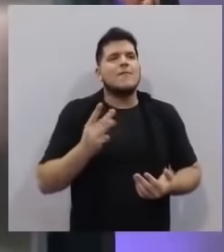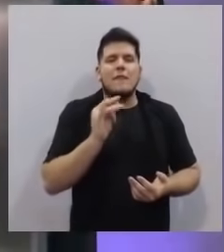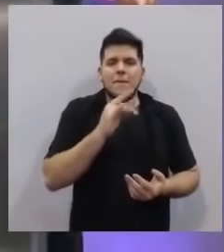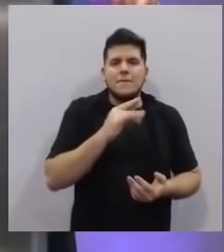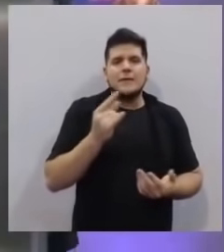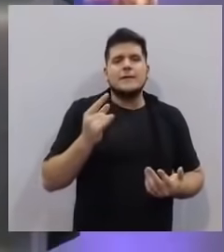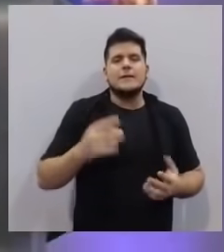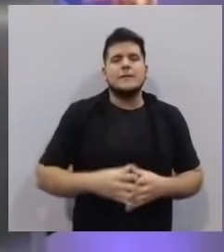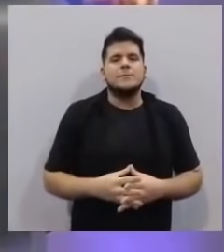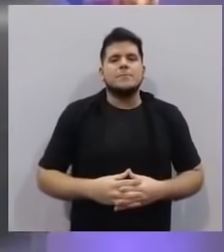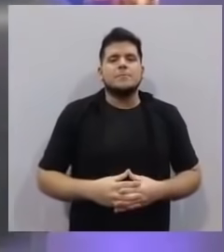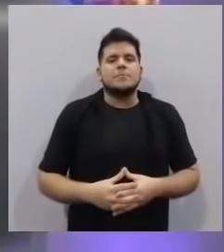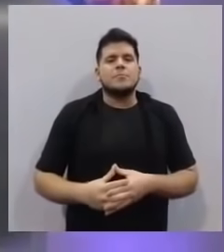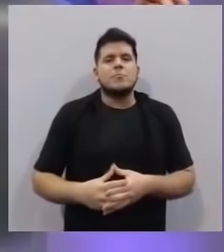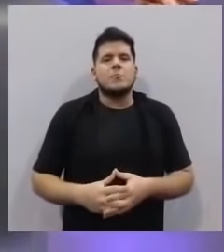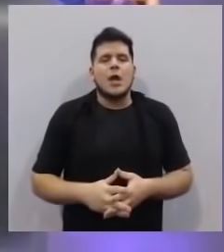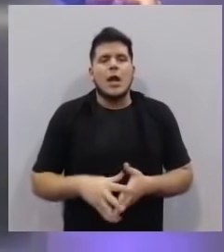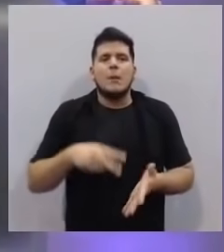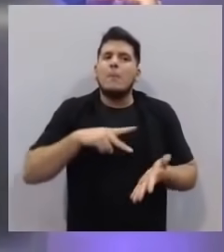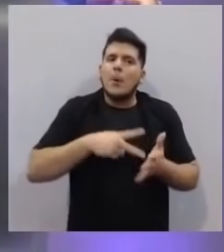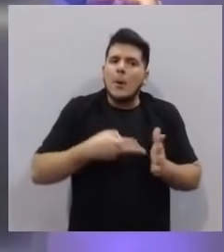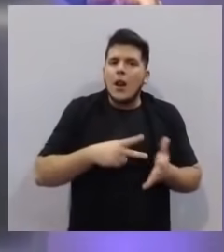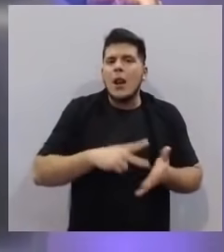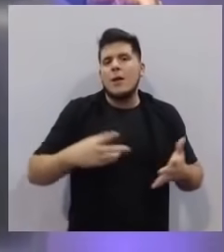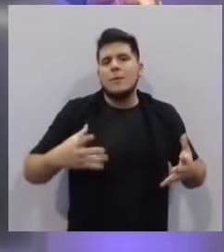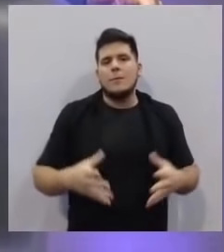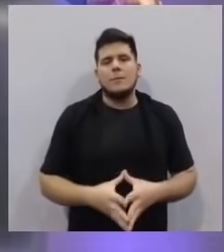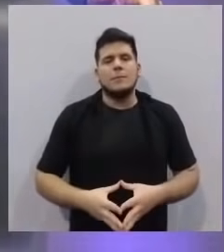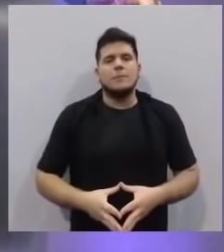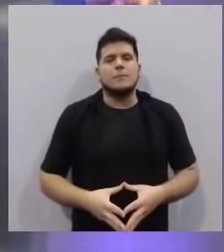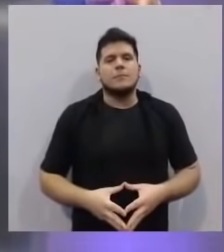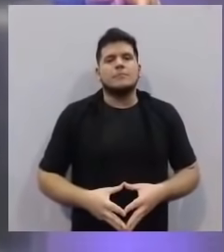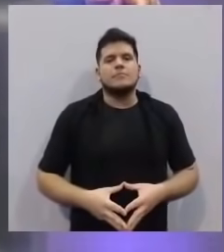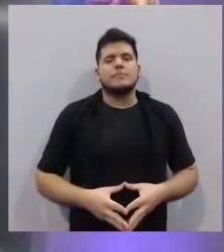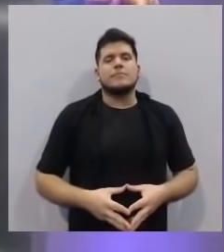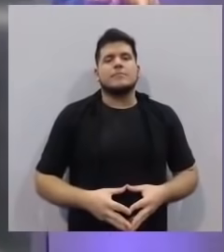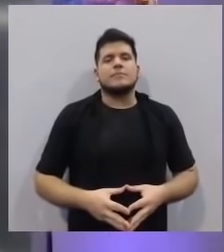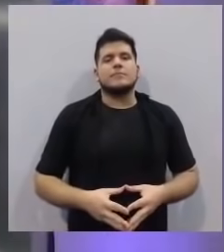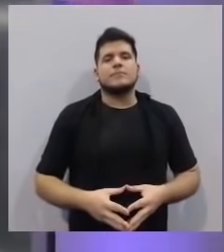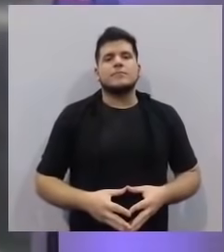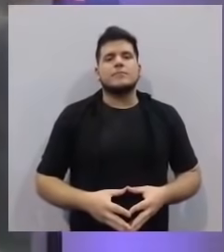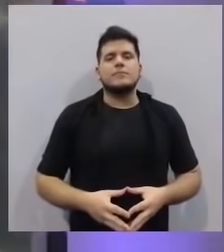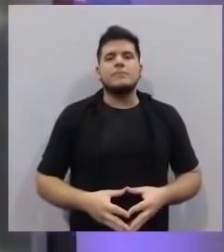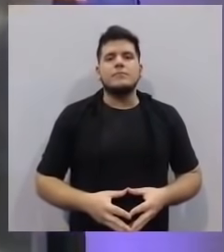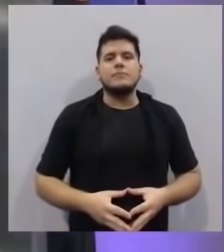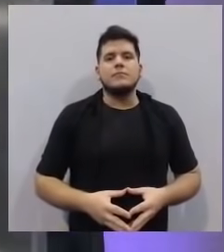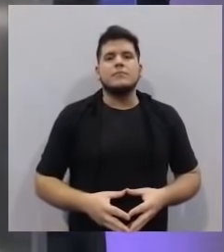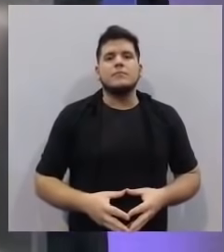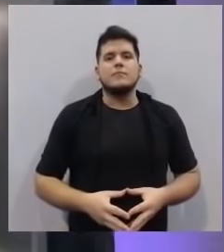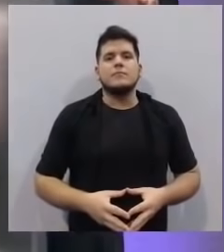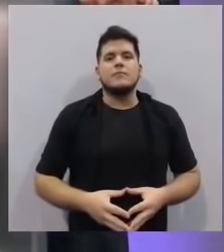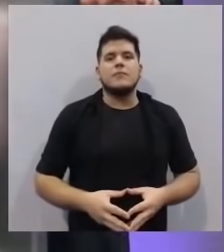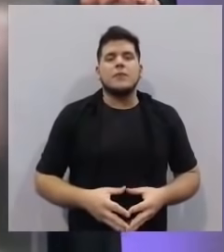enmarca en este caso un hijo que se fue se cortó